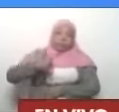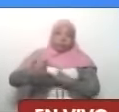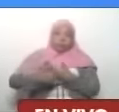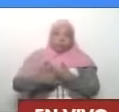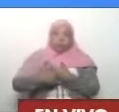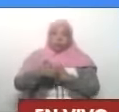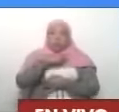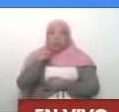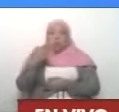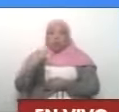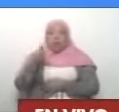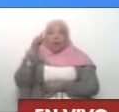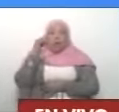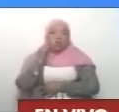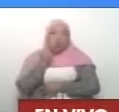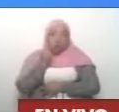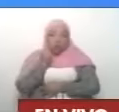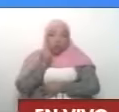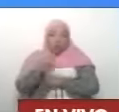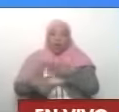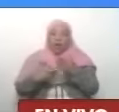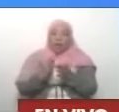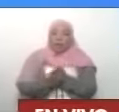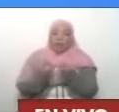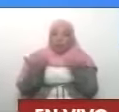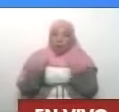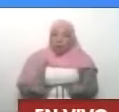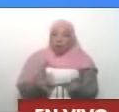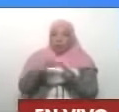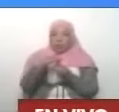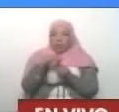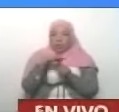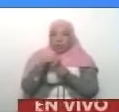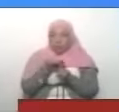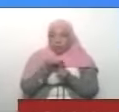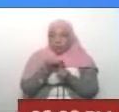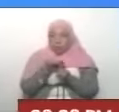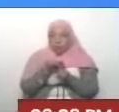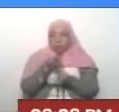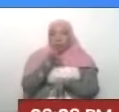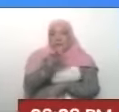el asesinato de Sucre hasta nuestros días, quiere decir el